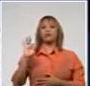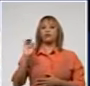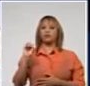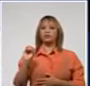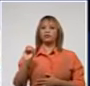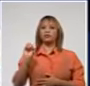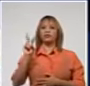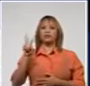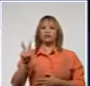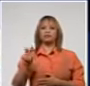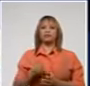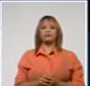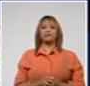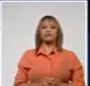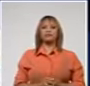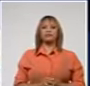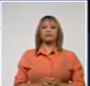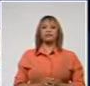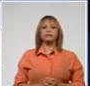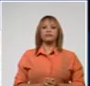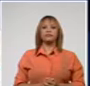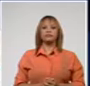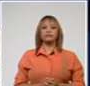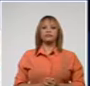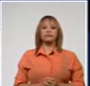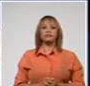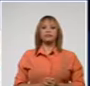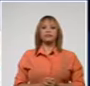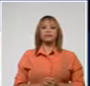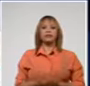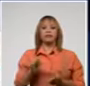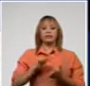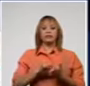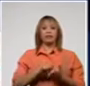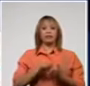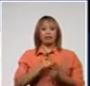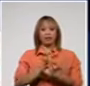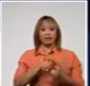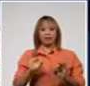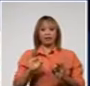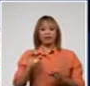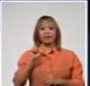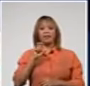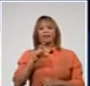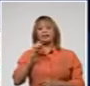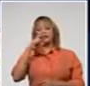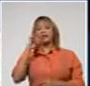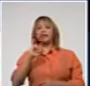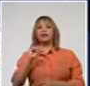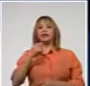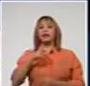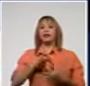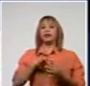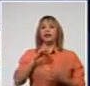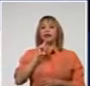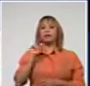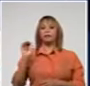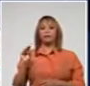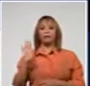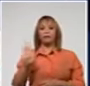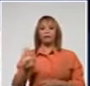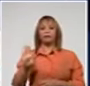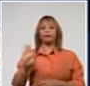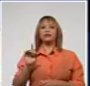282. En el Centro de Ingeniería Genética y Biotecnología, 658, en